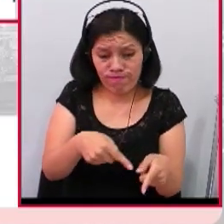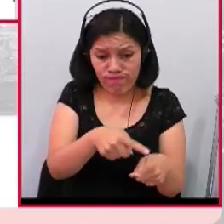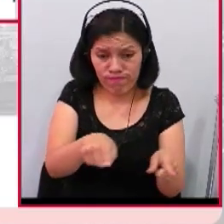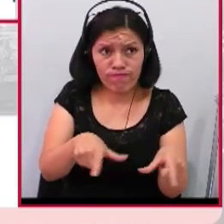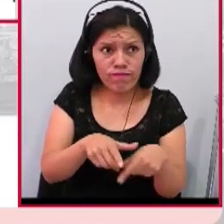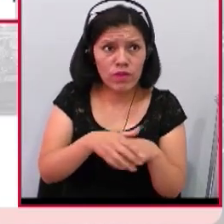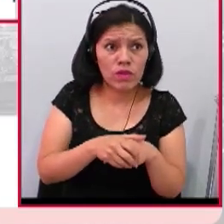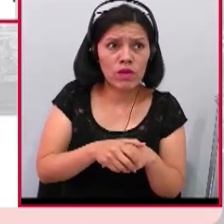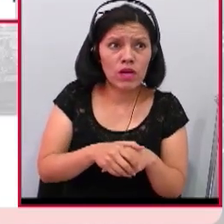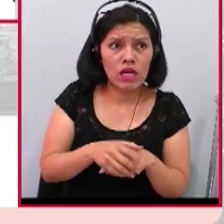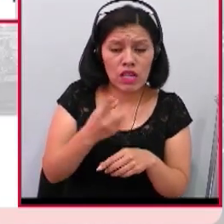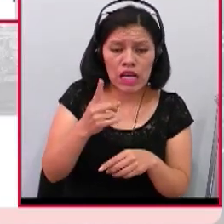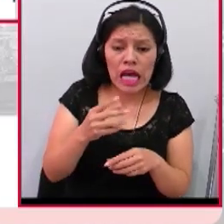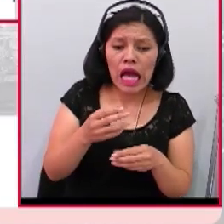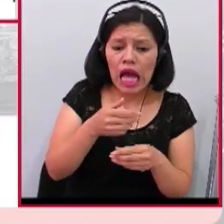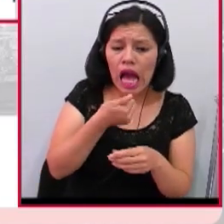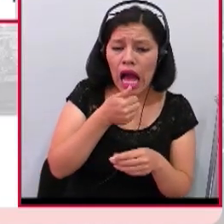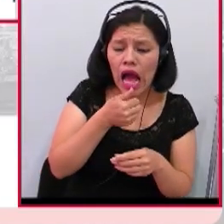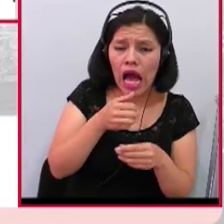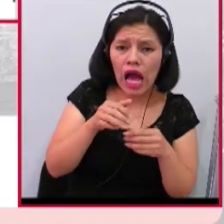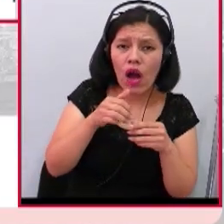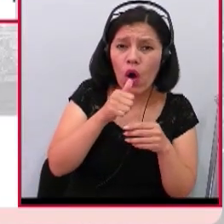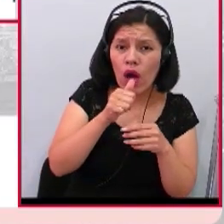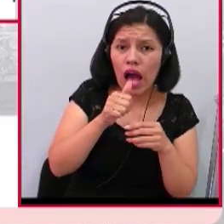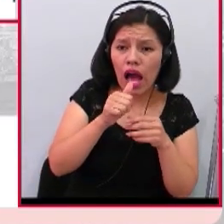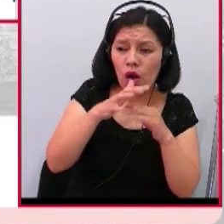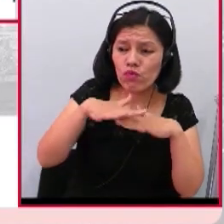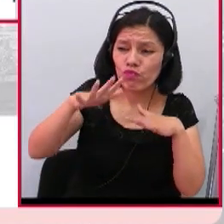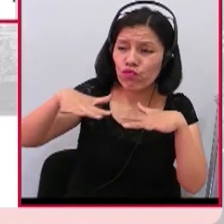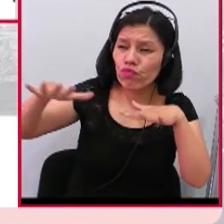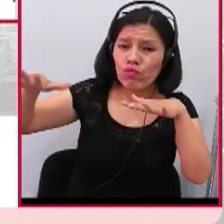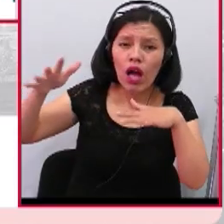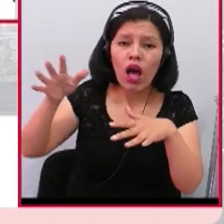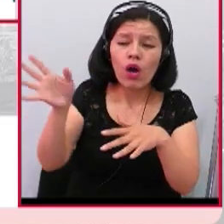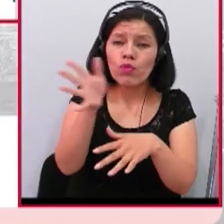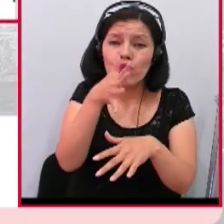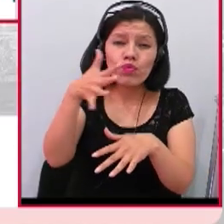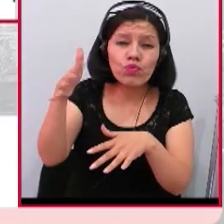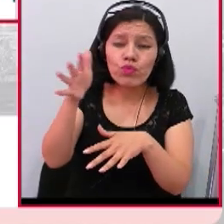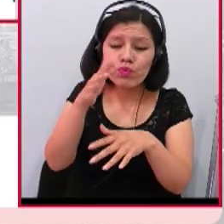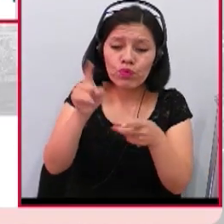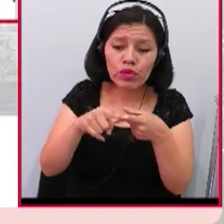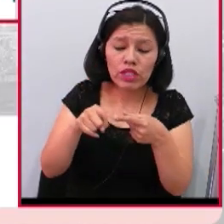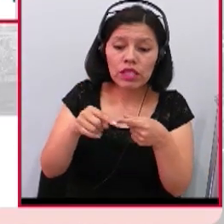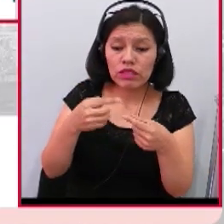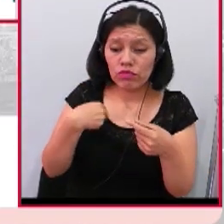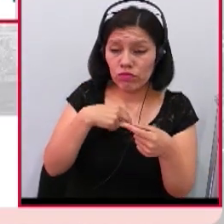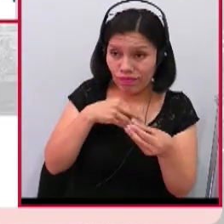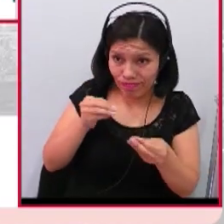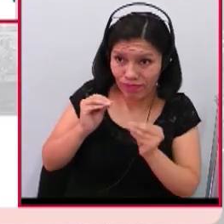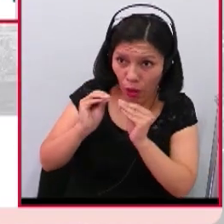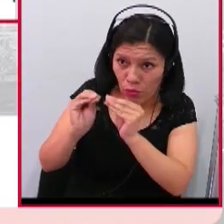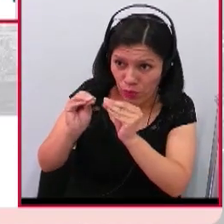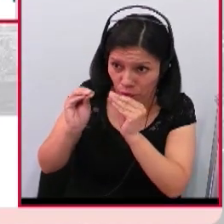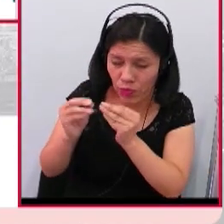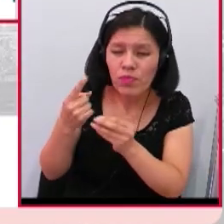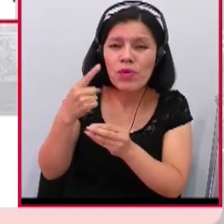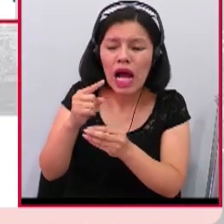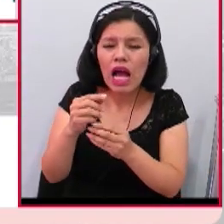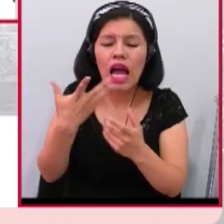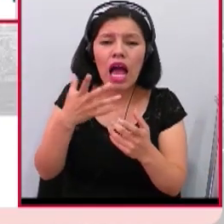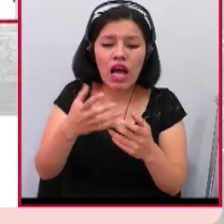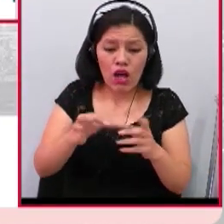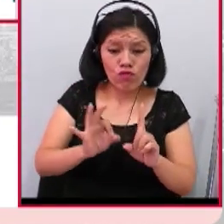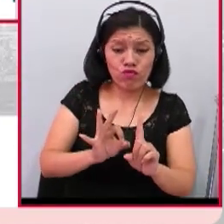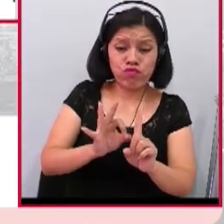el aire de combustión, tenemos que ingresar aire de dilución para bajar la temperatura de los gases en la siguiente etapa. Pero